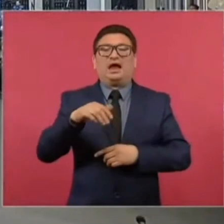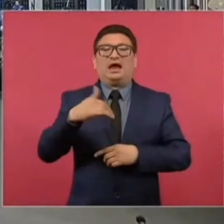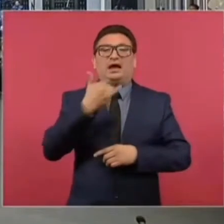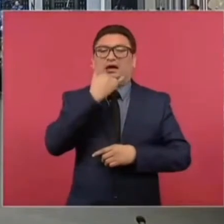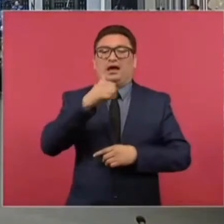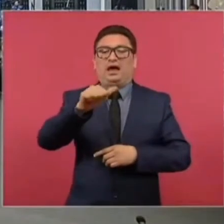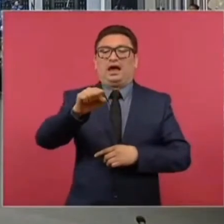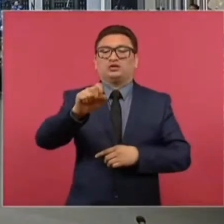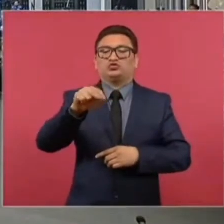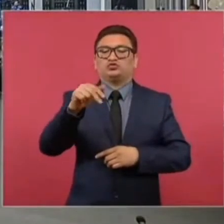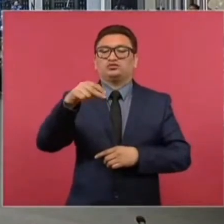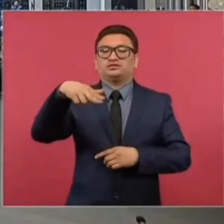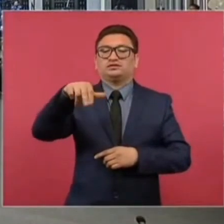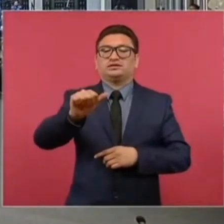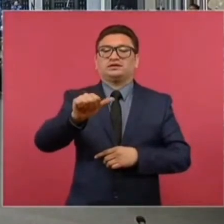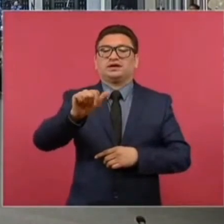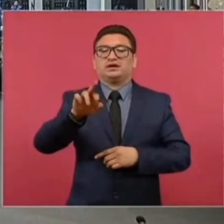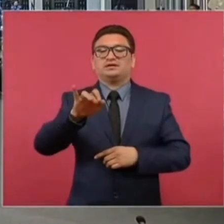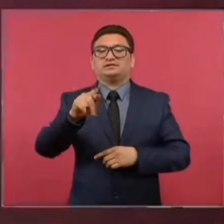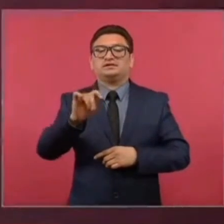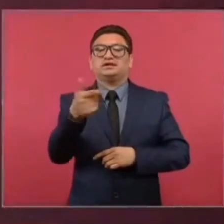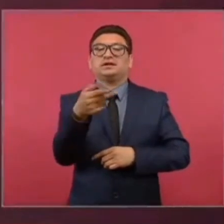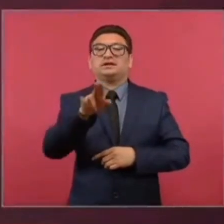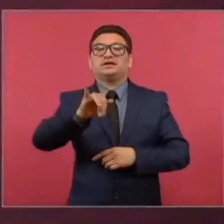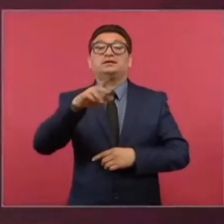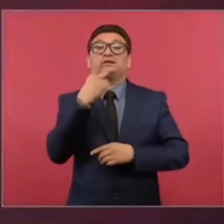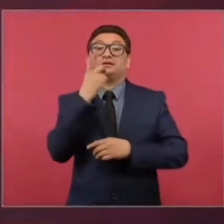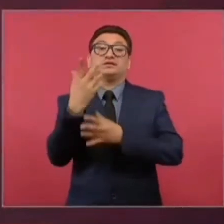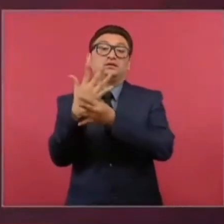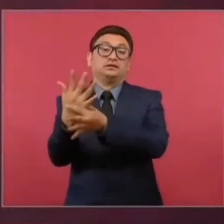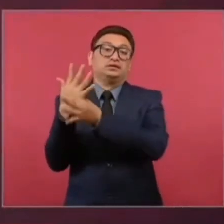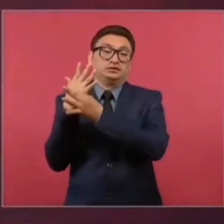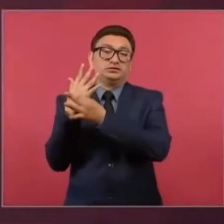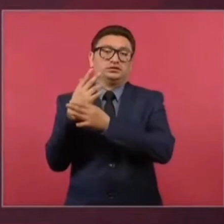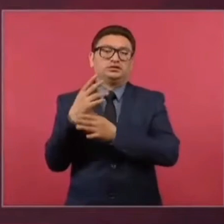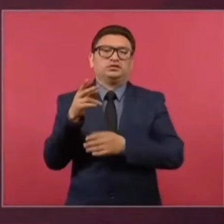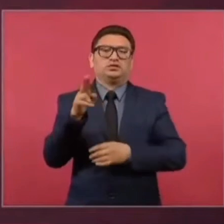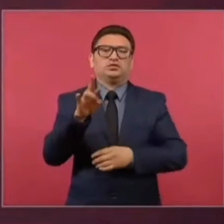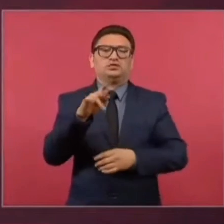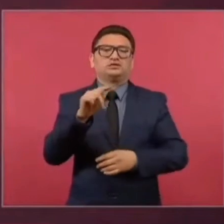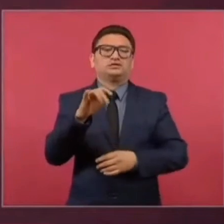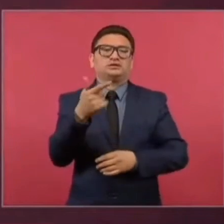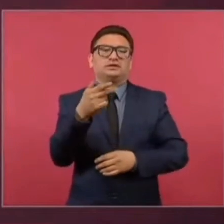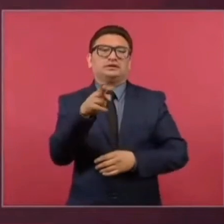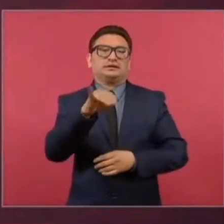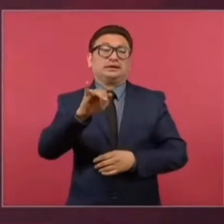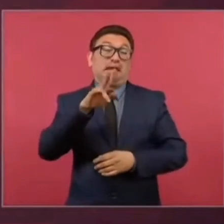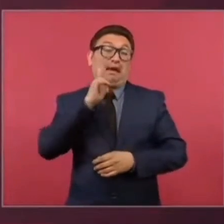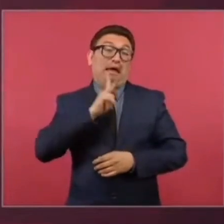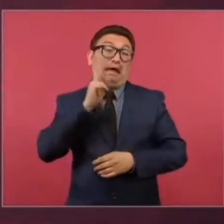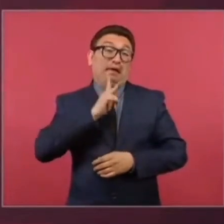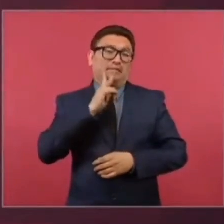Azucena Orestegui me estaban diciendo. Ureste, a ver si